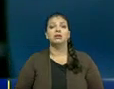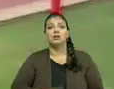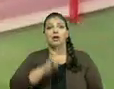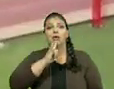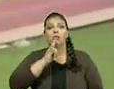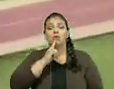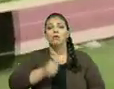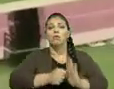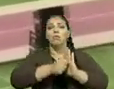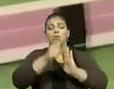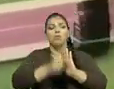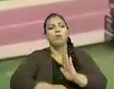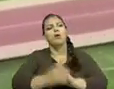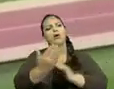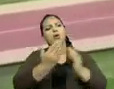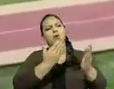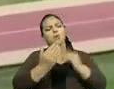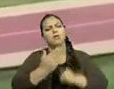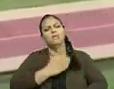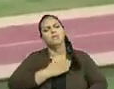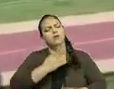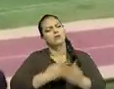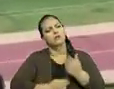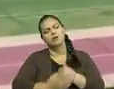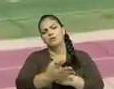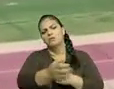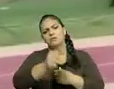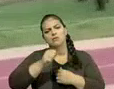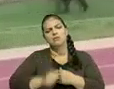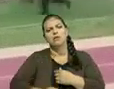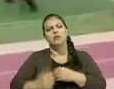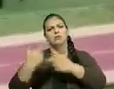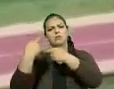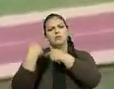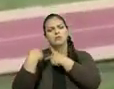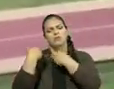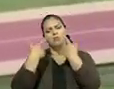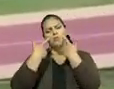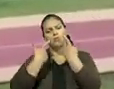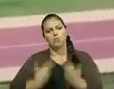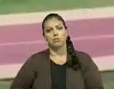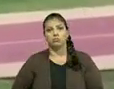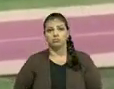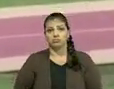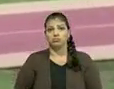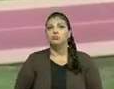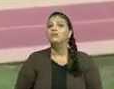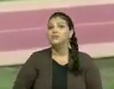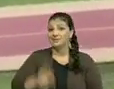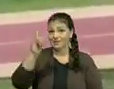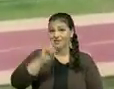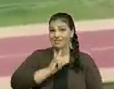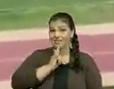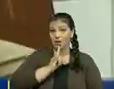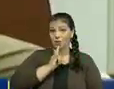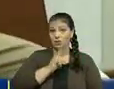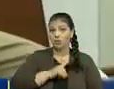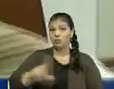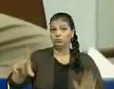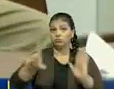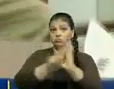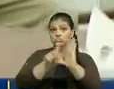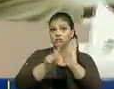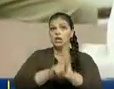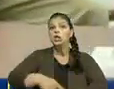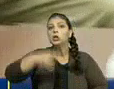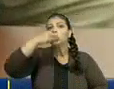ojalá se recupere pronto, ¿no? Y quién sabe... Estados Unidos, y con los niños nadie se mete en los Estados Unidos. Y quién sabe si llega